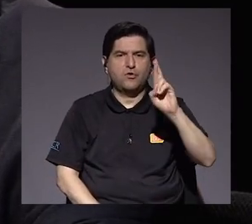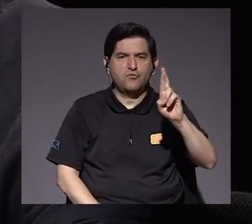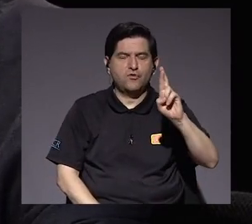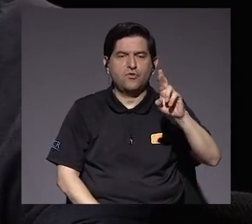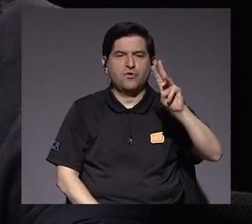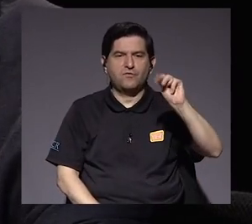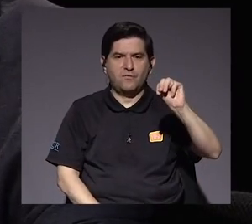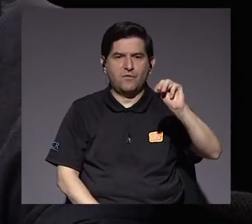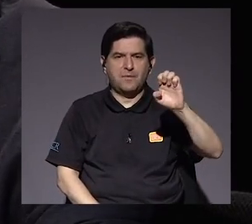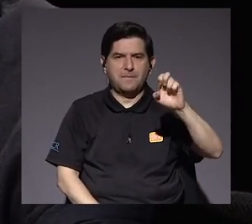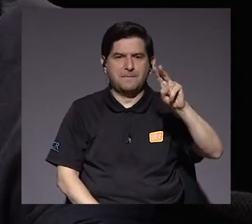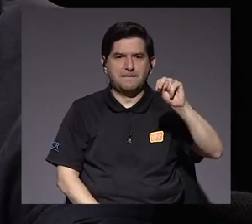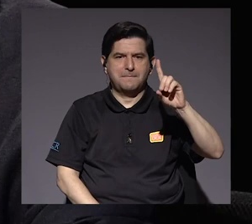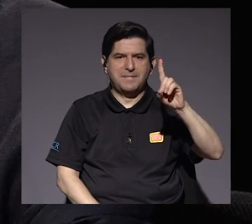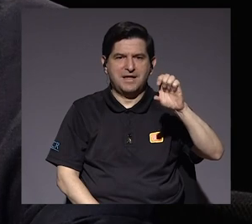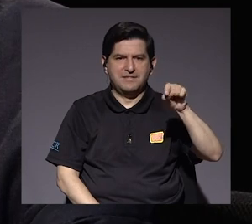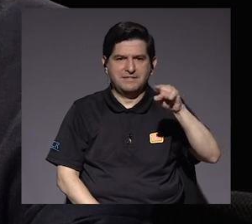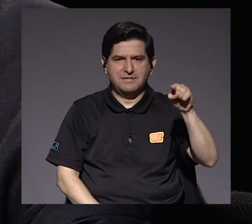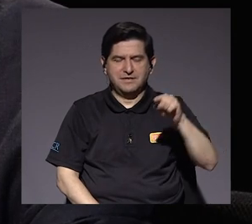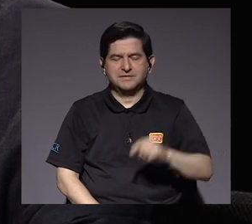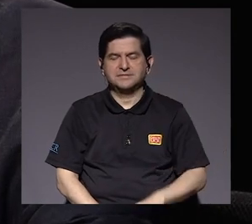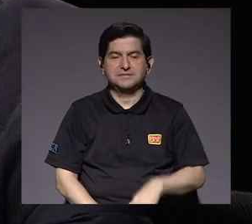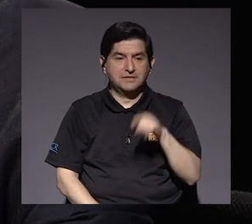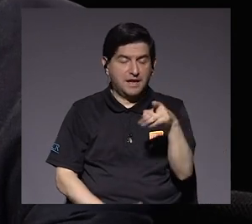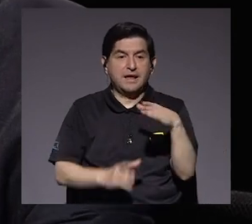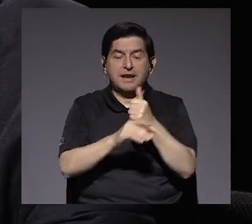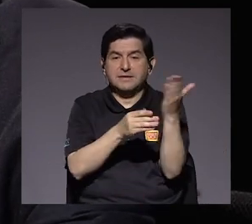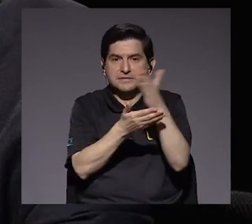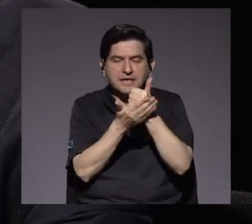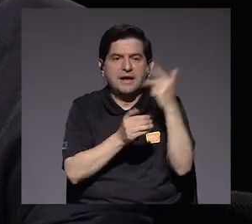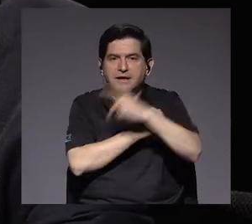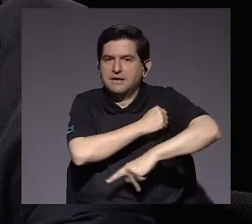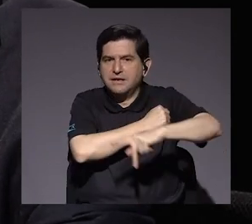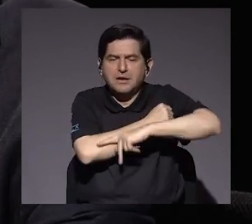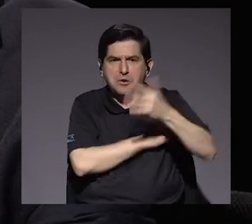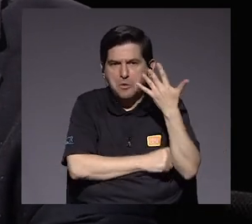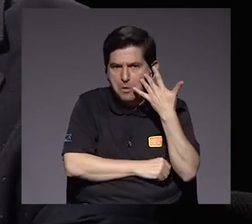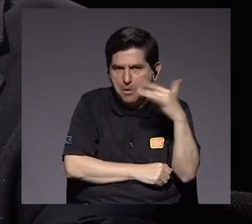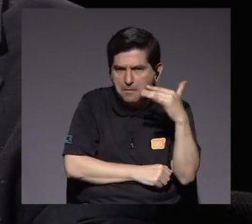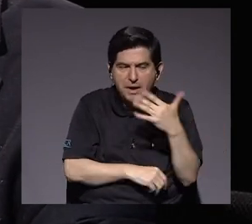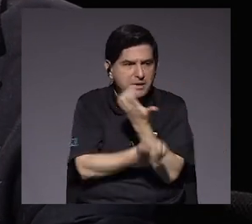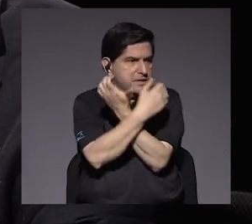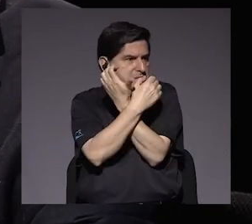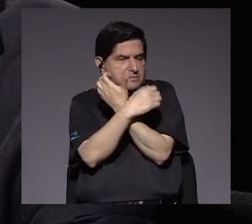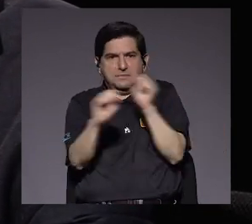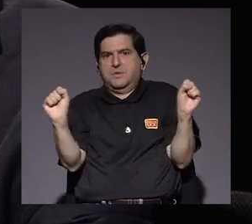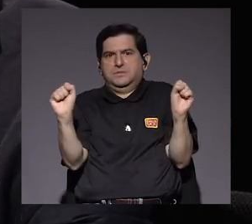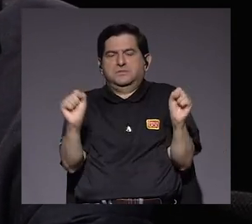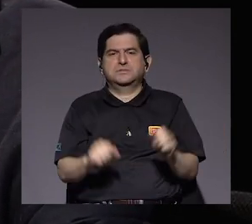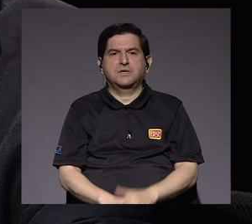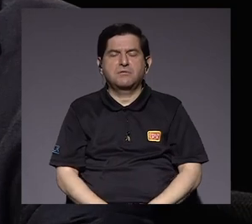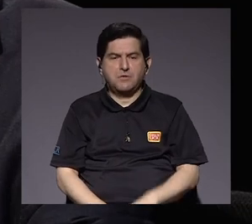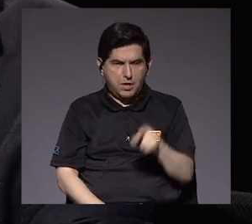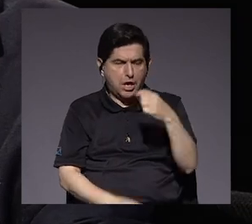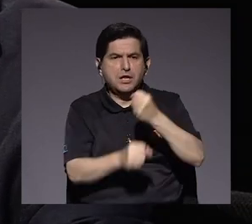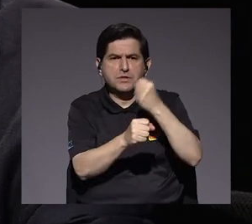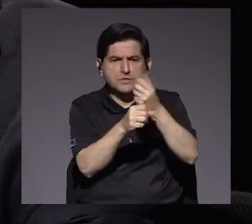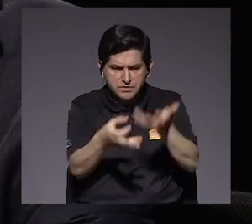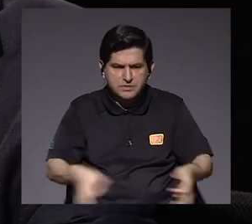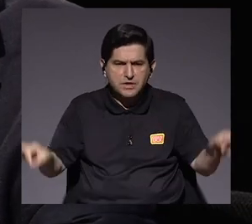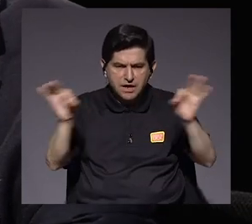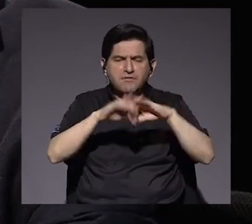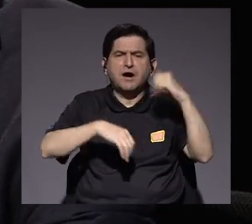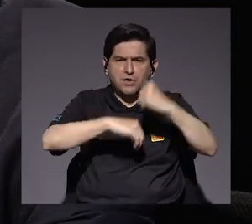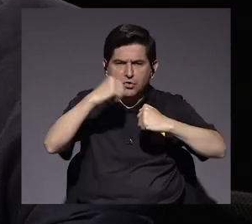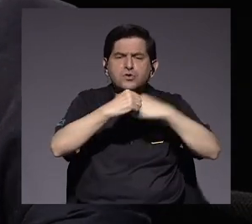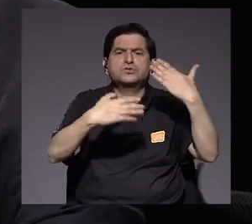Rodolfo Méndez Mata, ¿verdad? Que ha logrado hacer algo que en este país pareciera que era imposible hasta el momento, de salir con obras